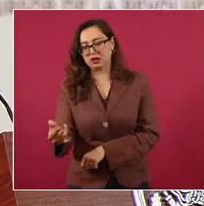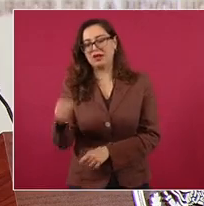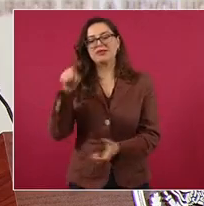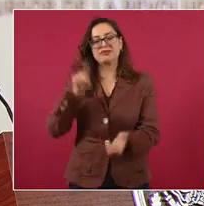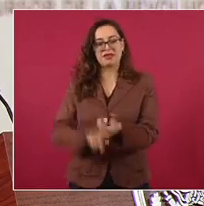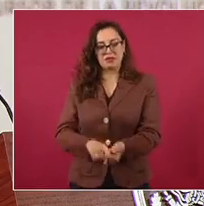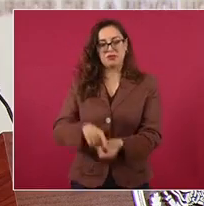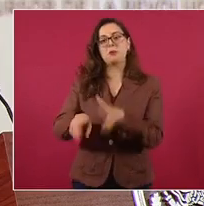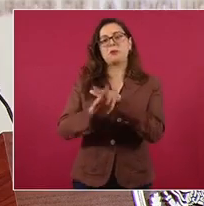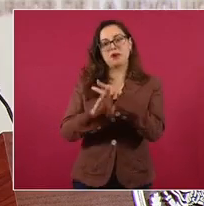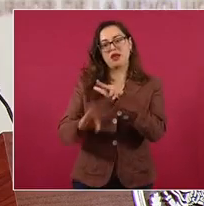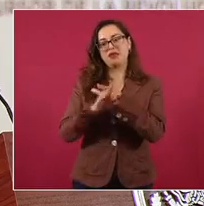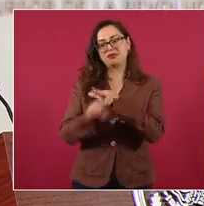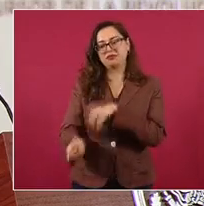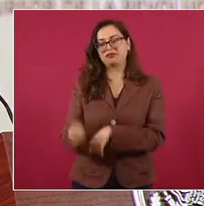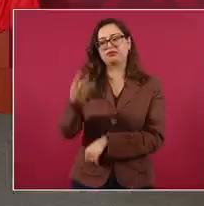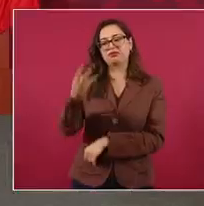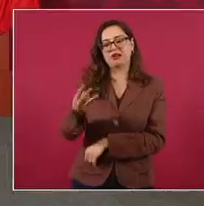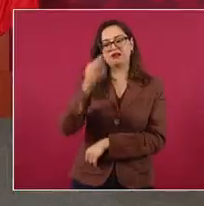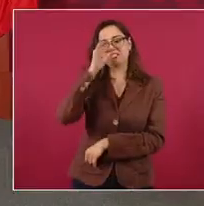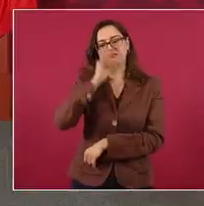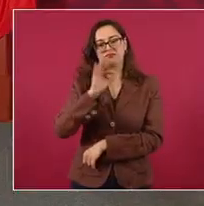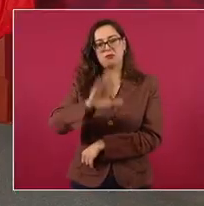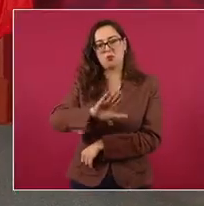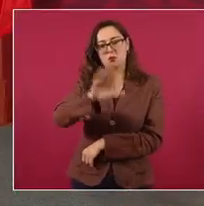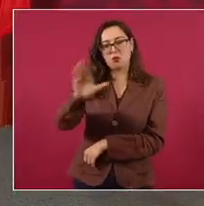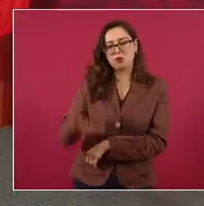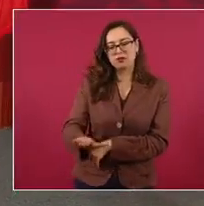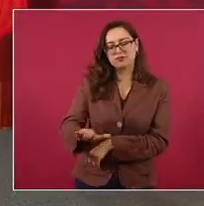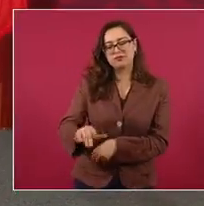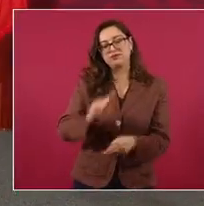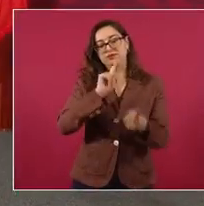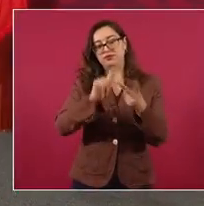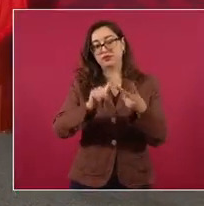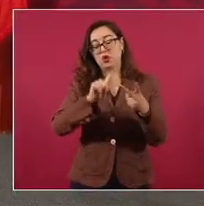migrantes y otro de un autobús.